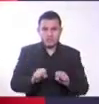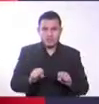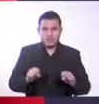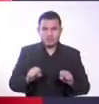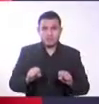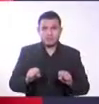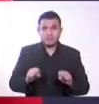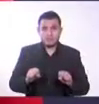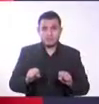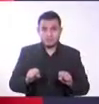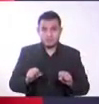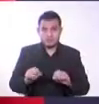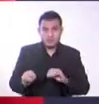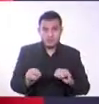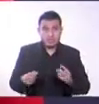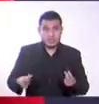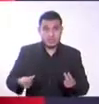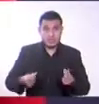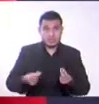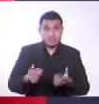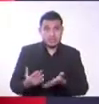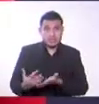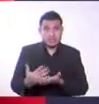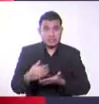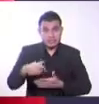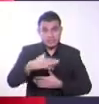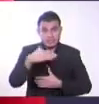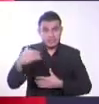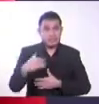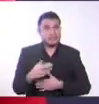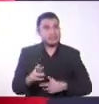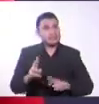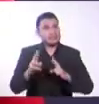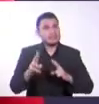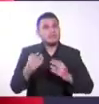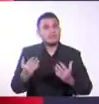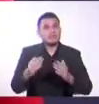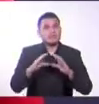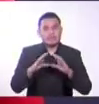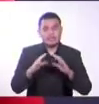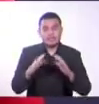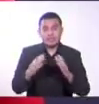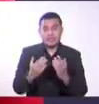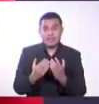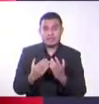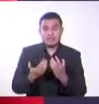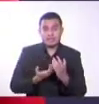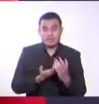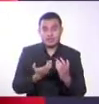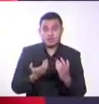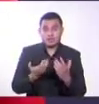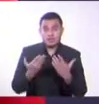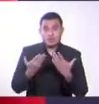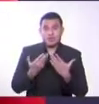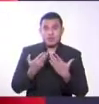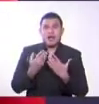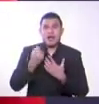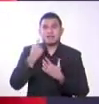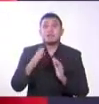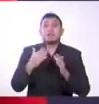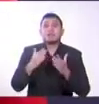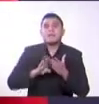nivel tributario en el país. Así que esperamos que sea una clase que nos ayude a entender el por qué pagamos algunos